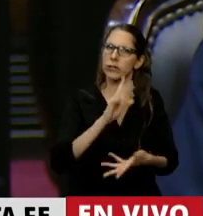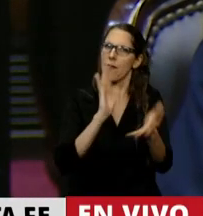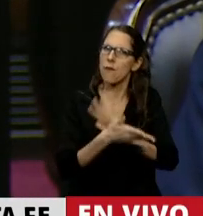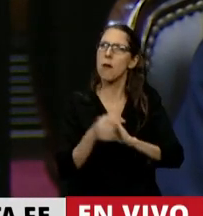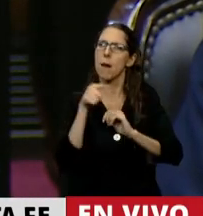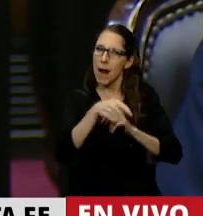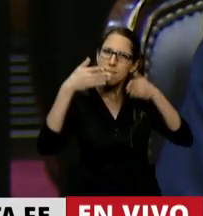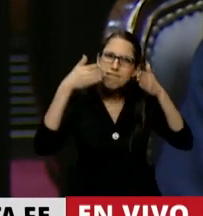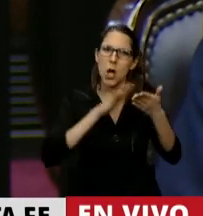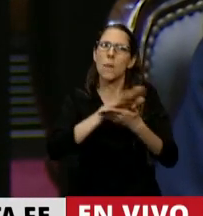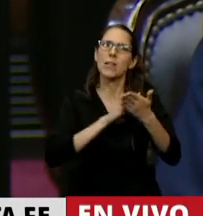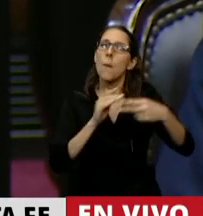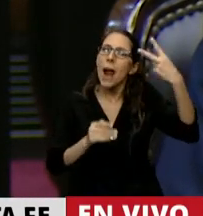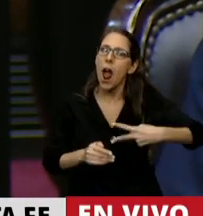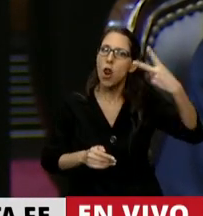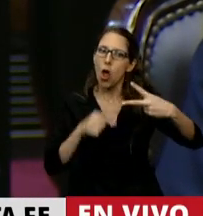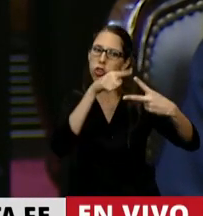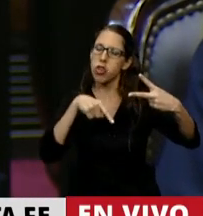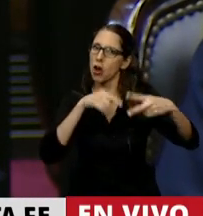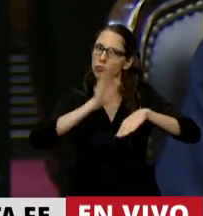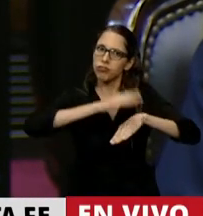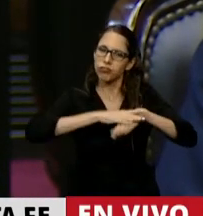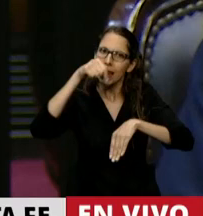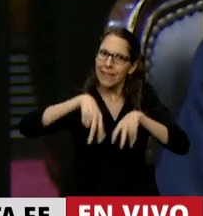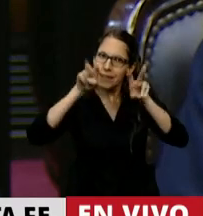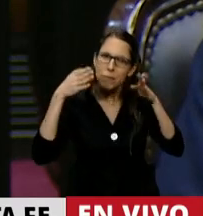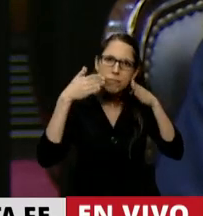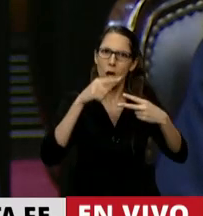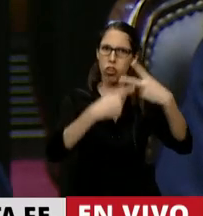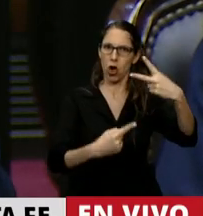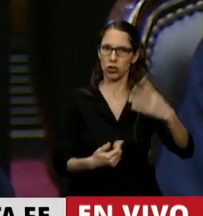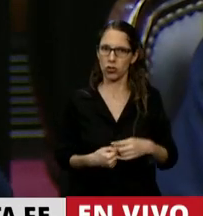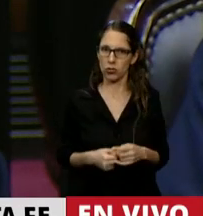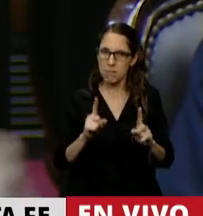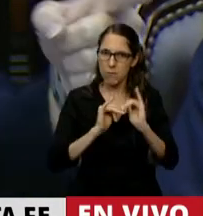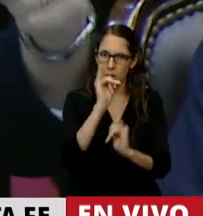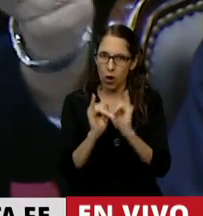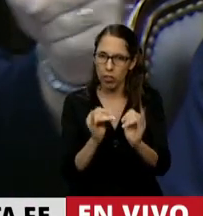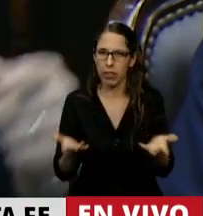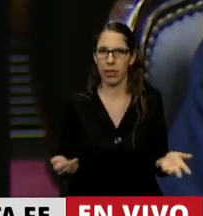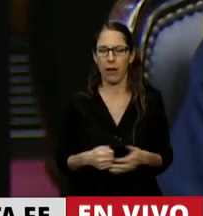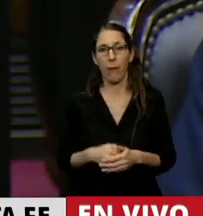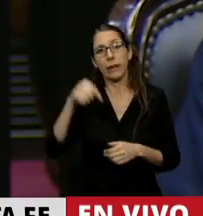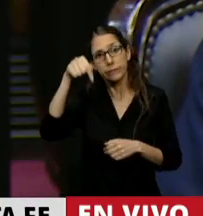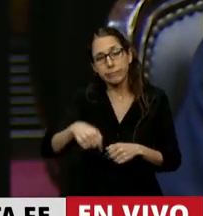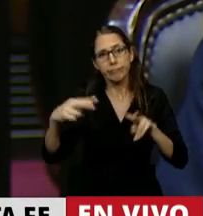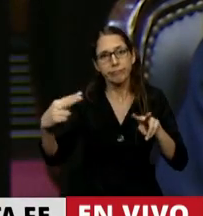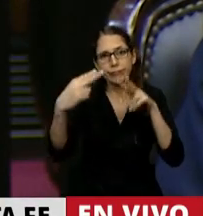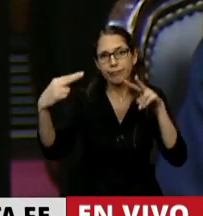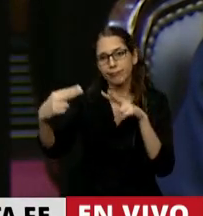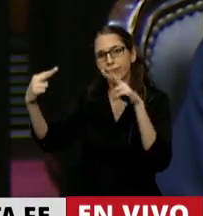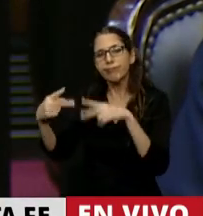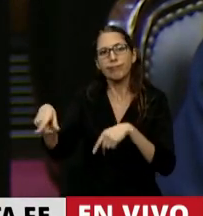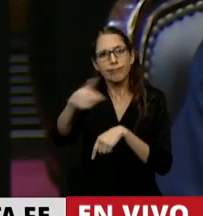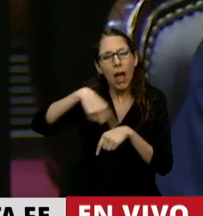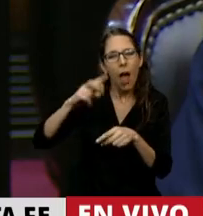dos partes protagonistas de este drama humano que tenemos, que decía antes. Y encontrarme con ustedes en